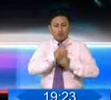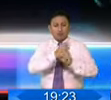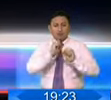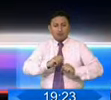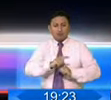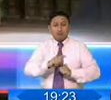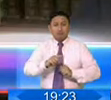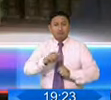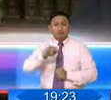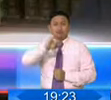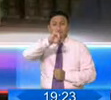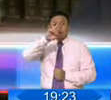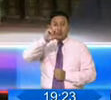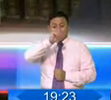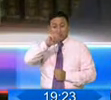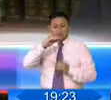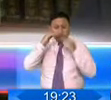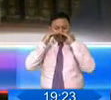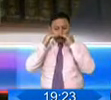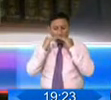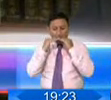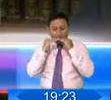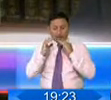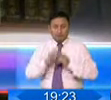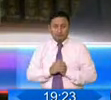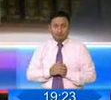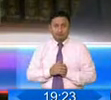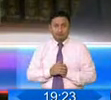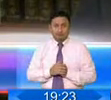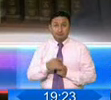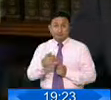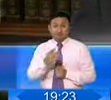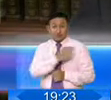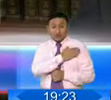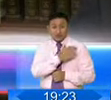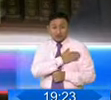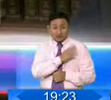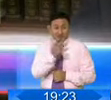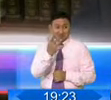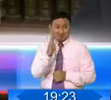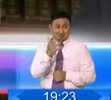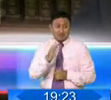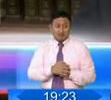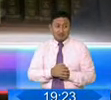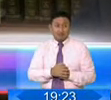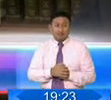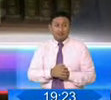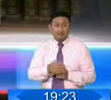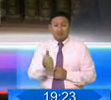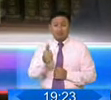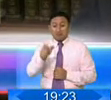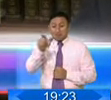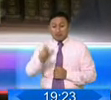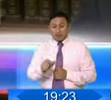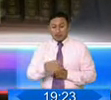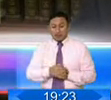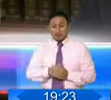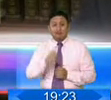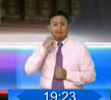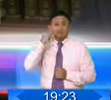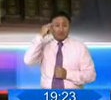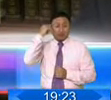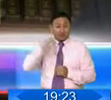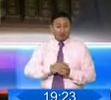a Assange. Se tienen tan grande desconfianza entre los que dieron el asilo, o sea, Correa